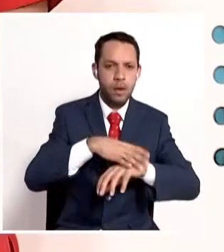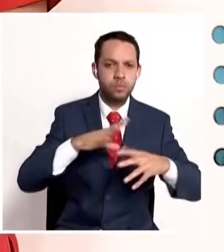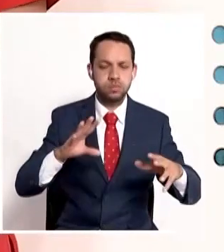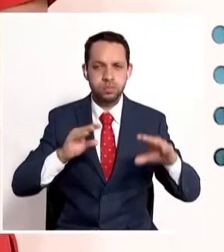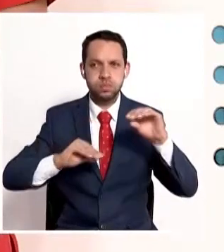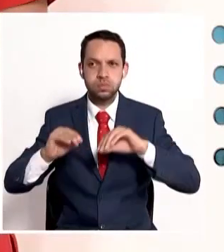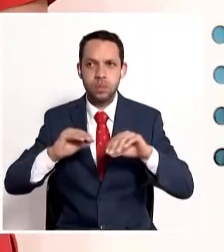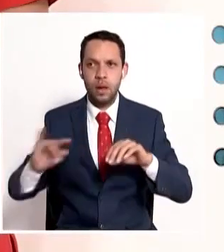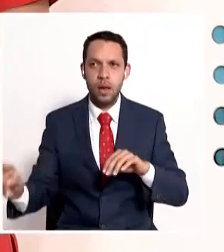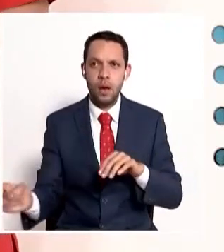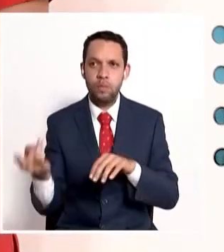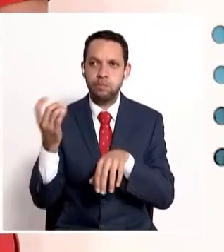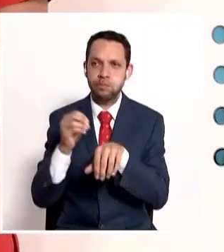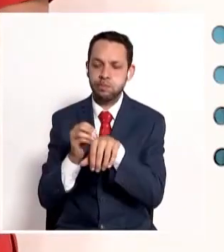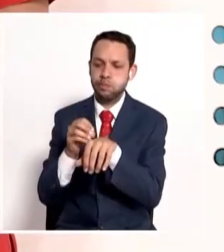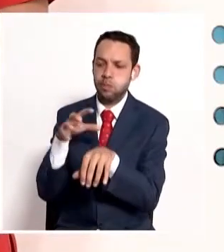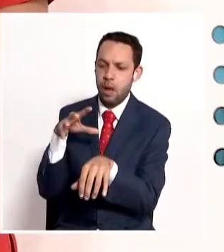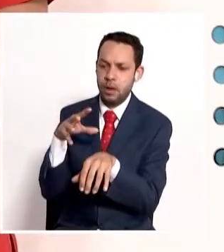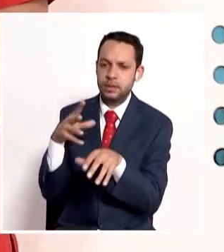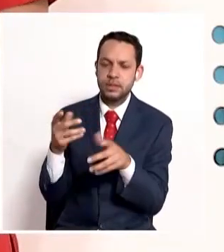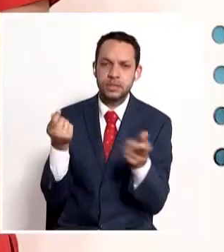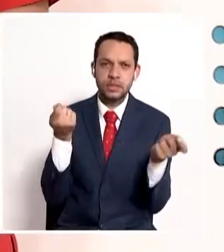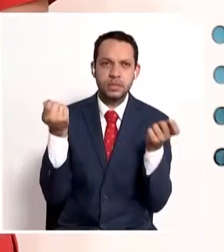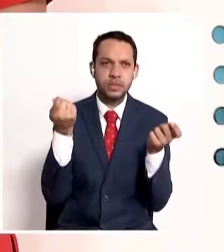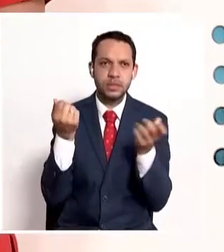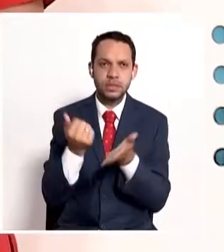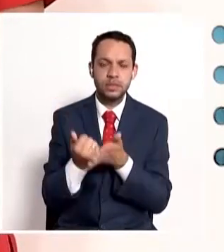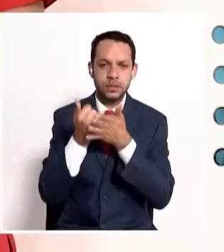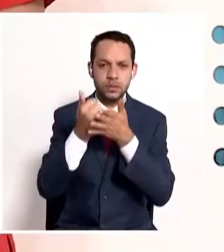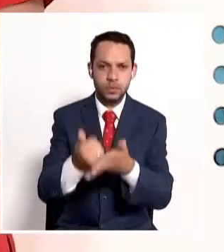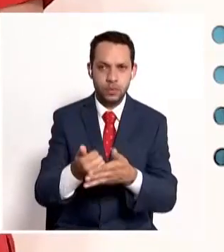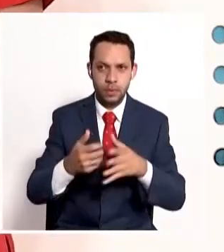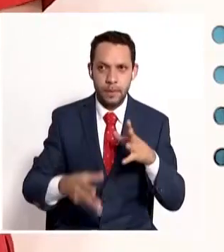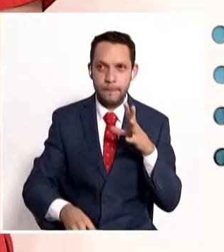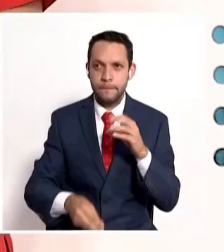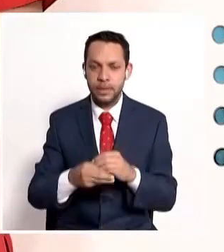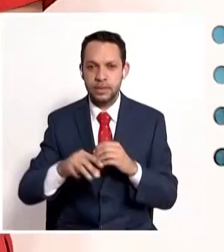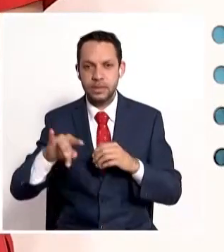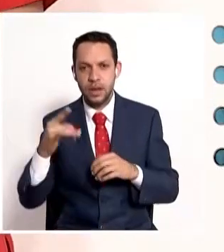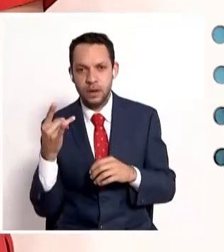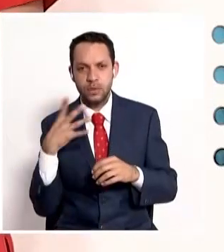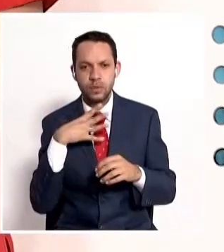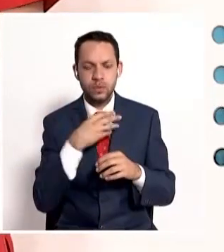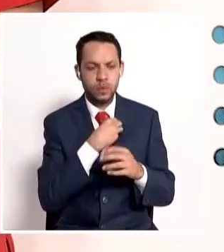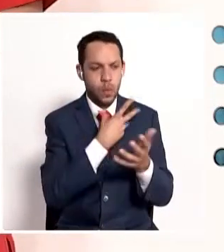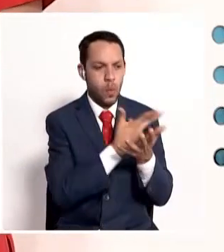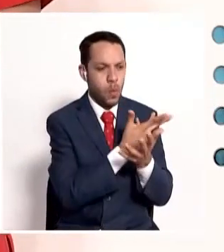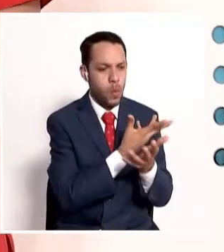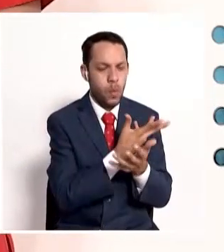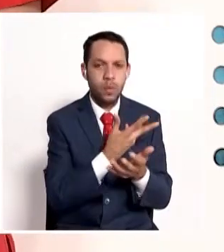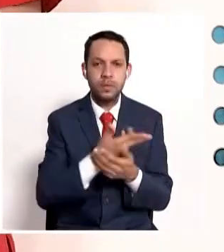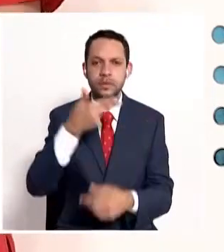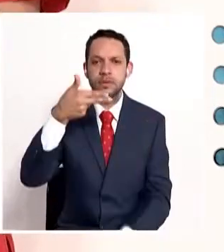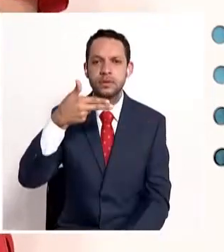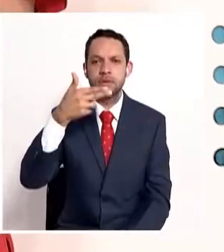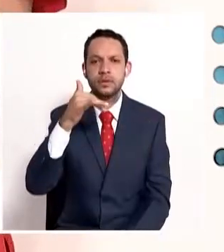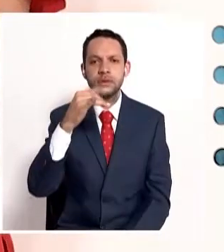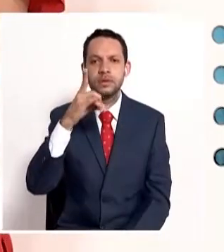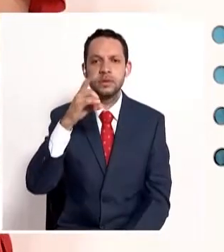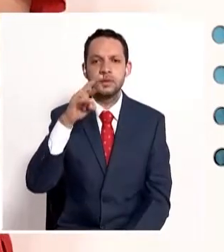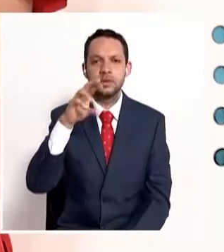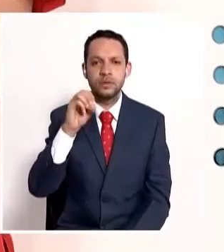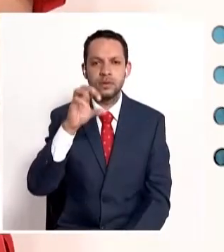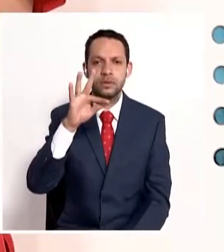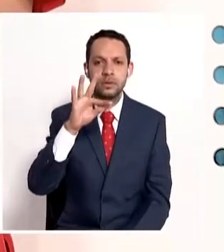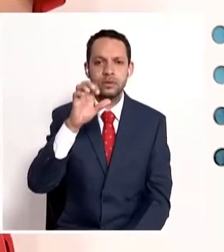inflamatorios y de dolor claramente si hay algo que nosotros recomendamos es la hidroterapia porque la hidroterapia